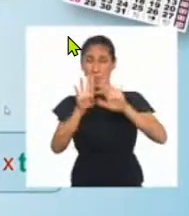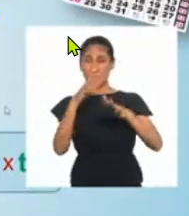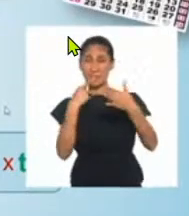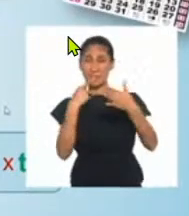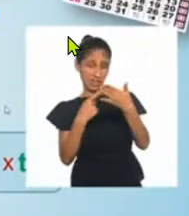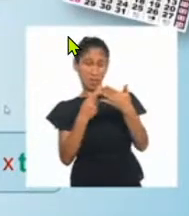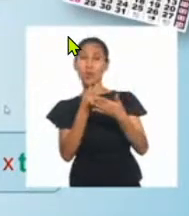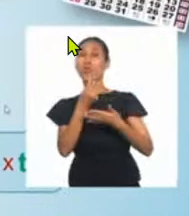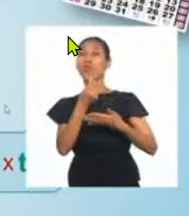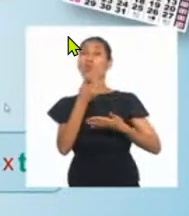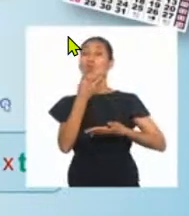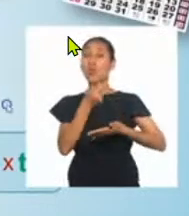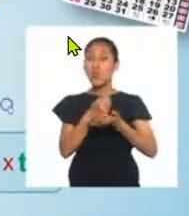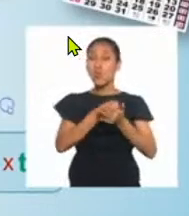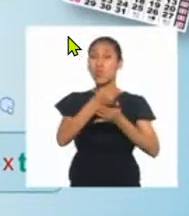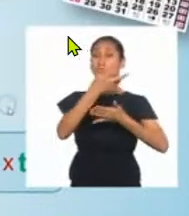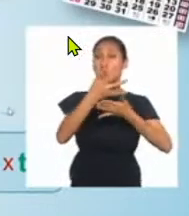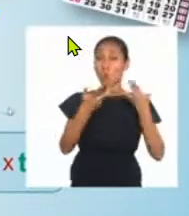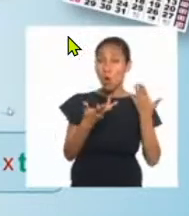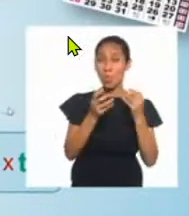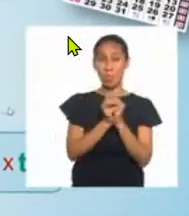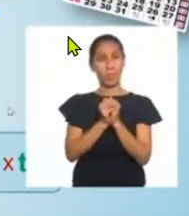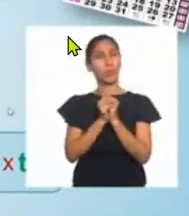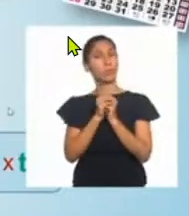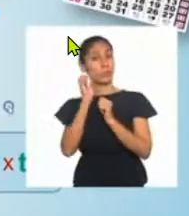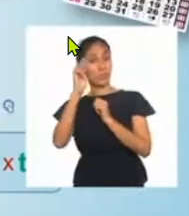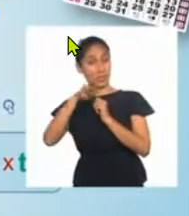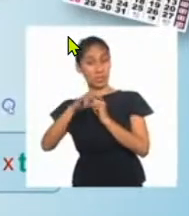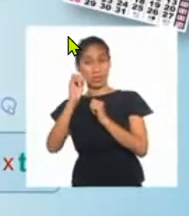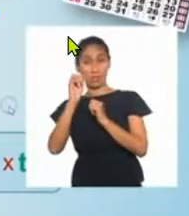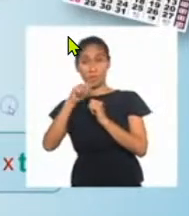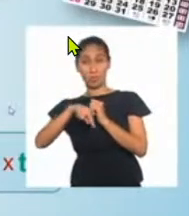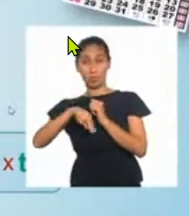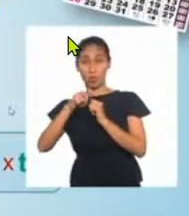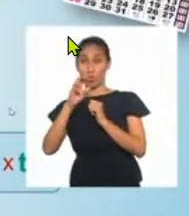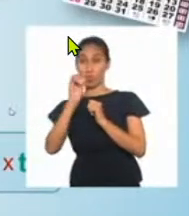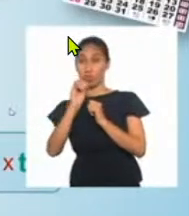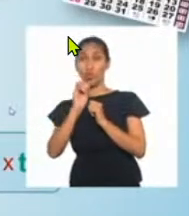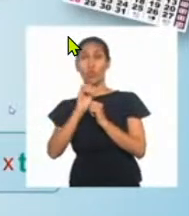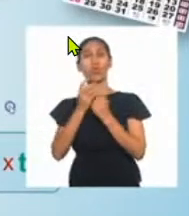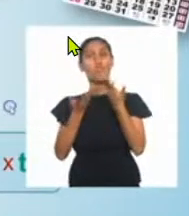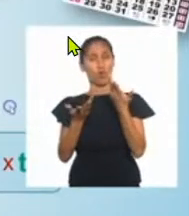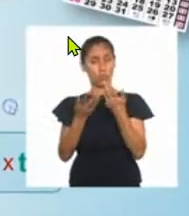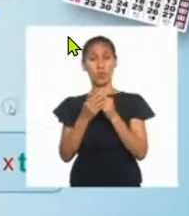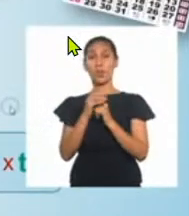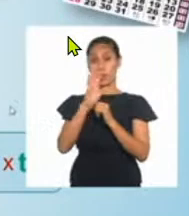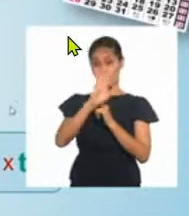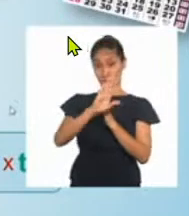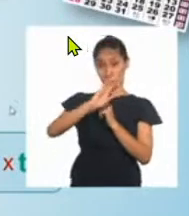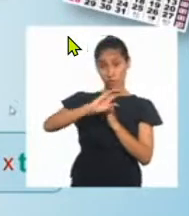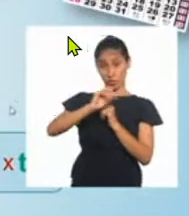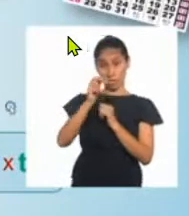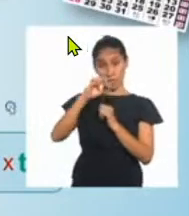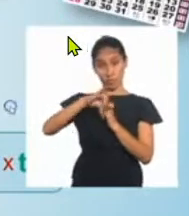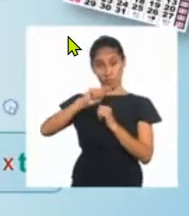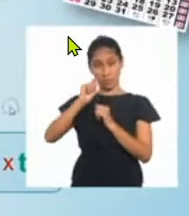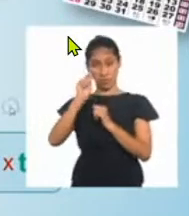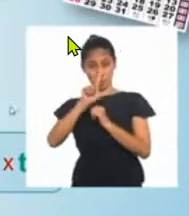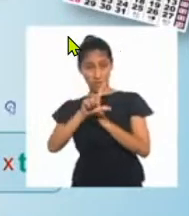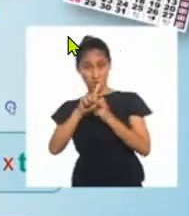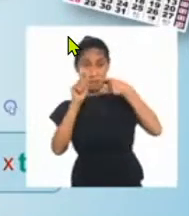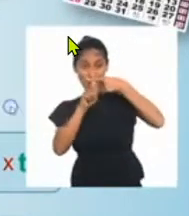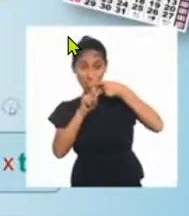monto. Y el monto es el resultado de sumar el capital